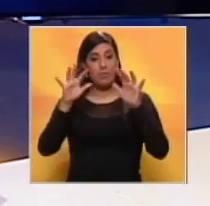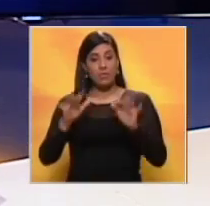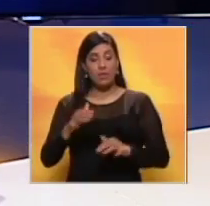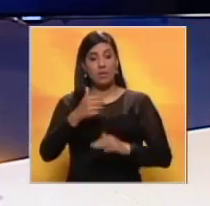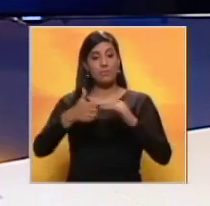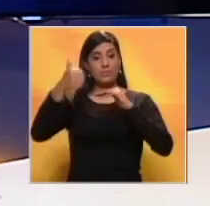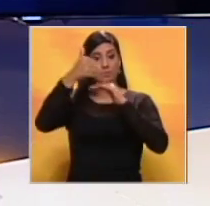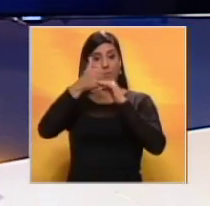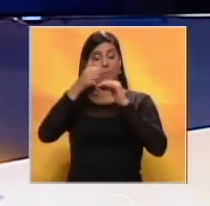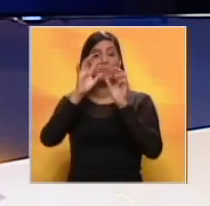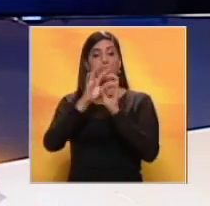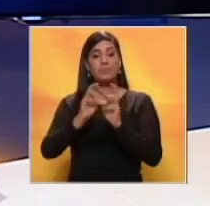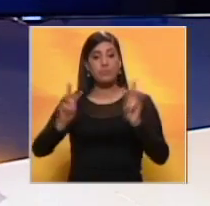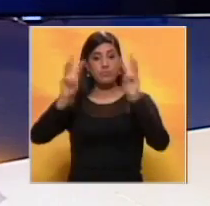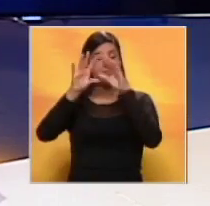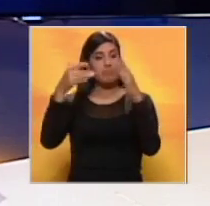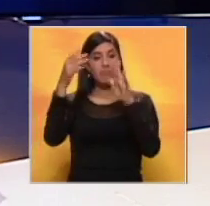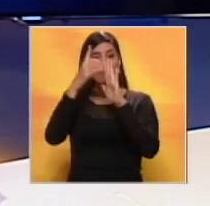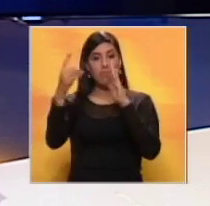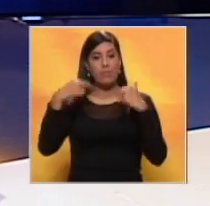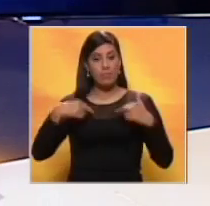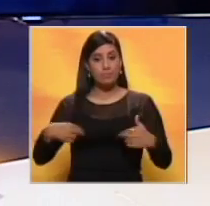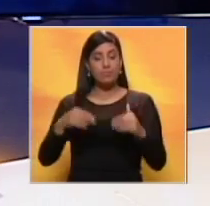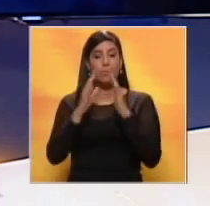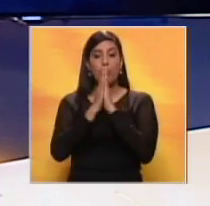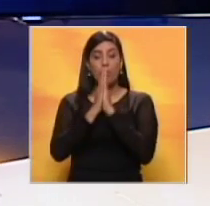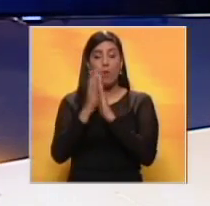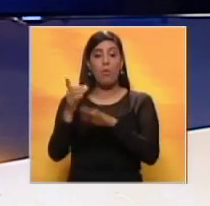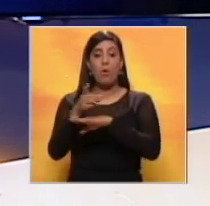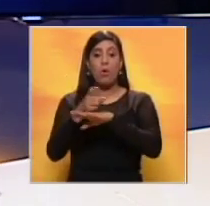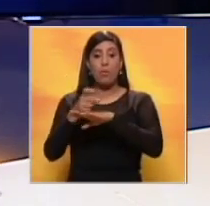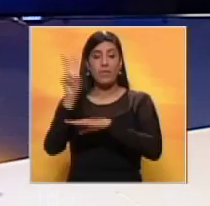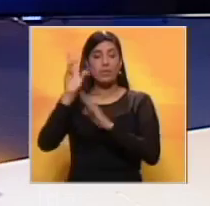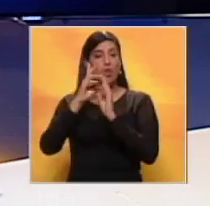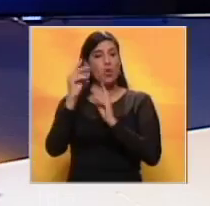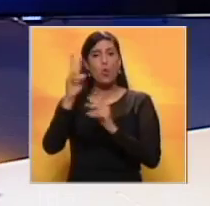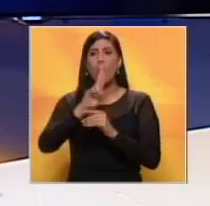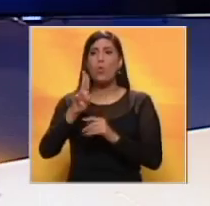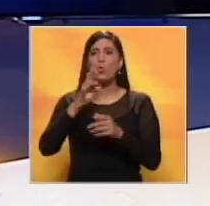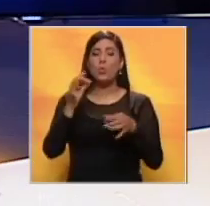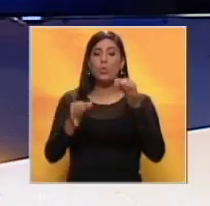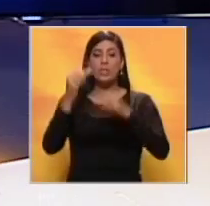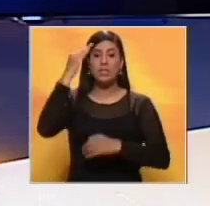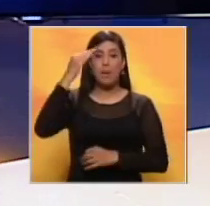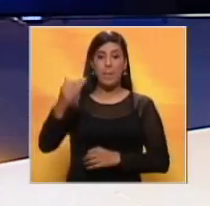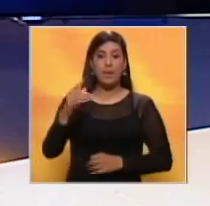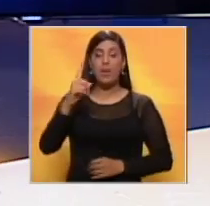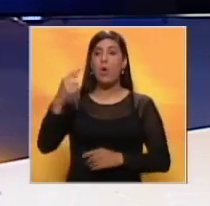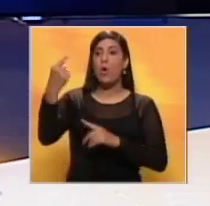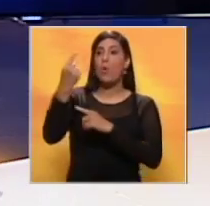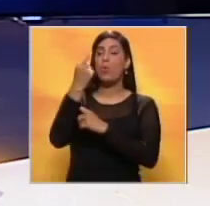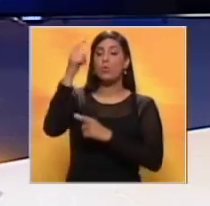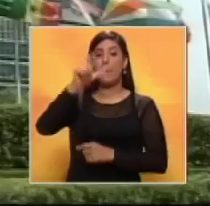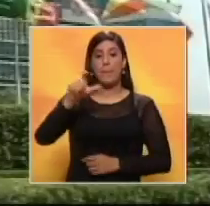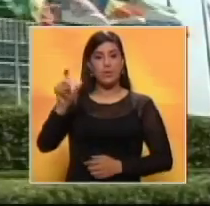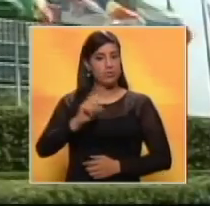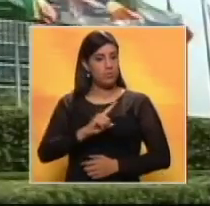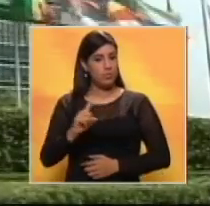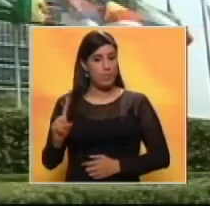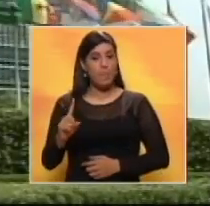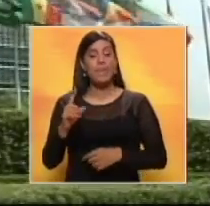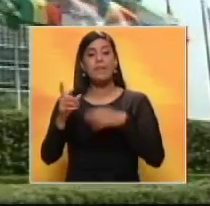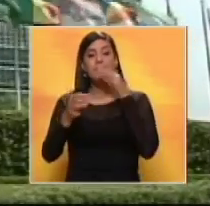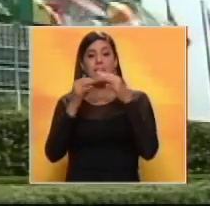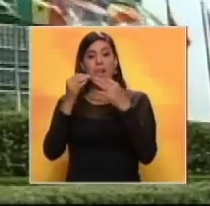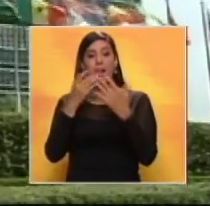Alto Comisionado de Naciones Unidas para los Derechos Humanos pidió este viernes al gobierno venezolano que no utilice la justicia militar para juzgar a civiles. Así lo afirmó